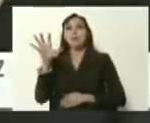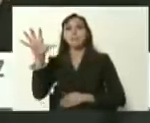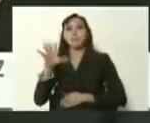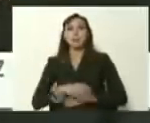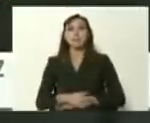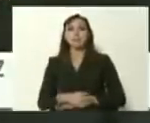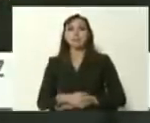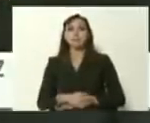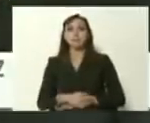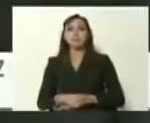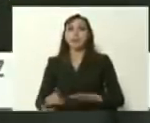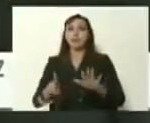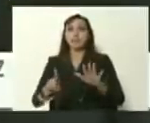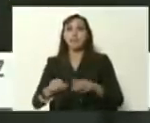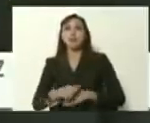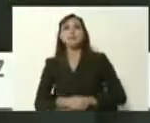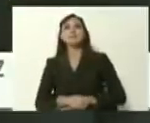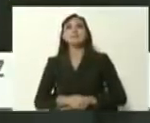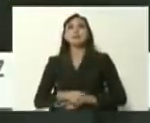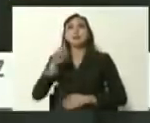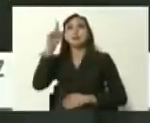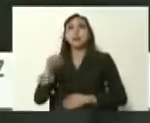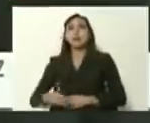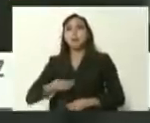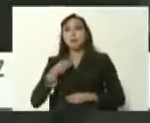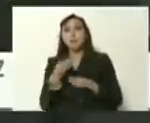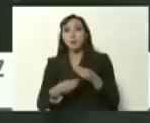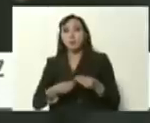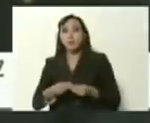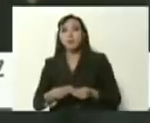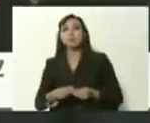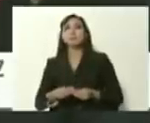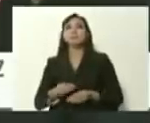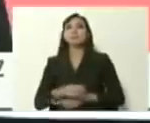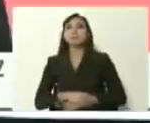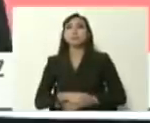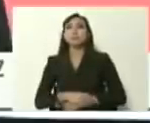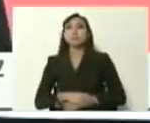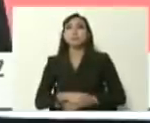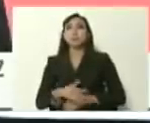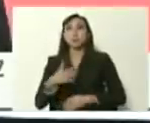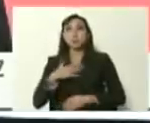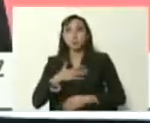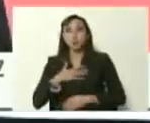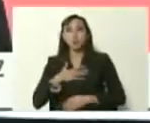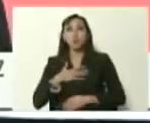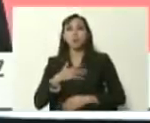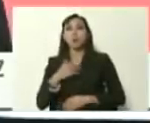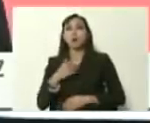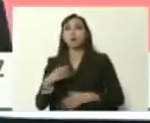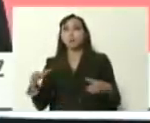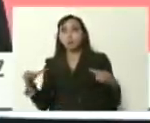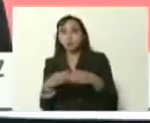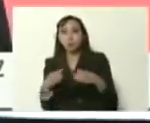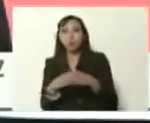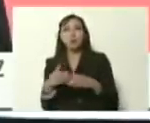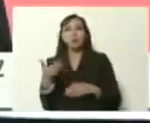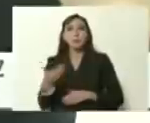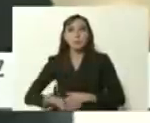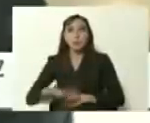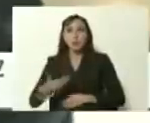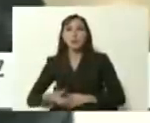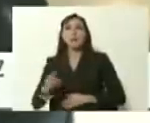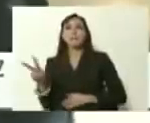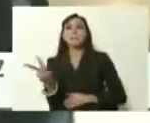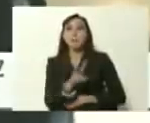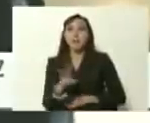sexto, sin meter el elemento partidista, pero me voy al elemento patriótico como